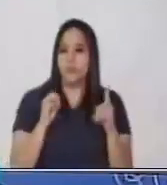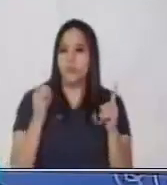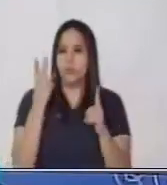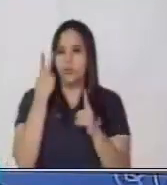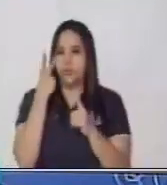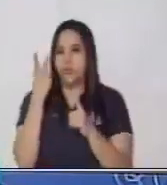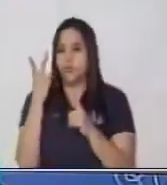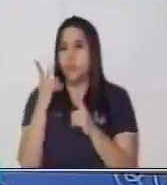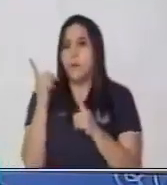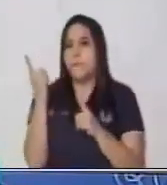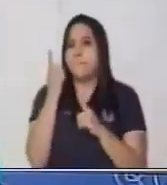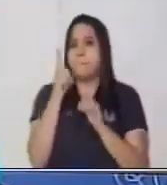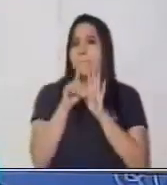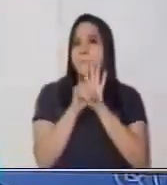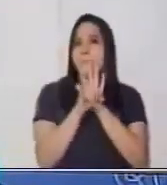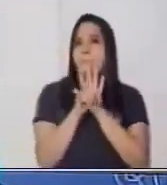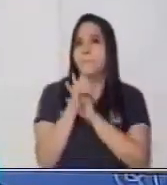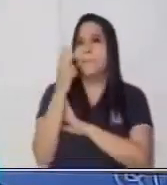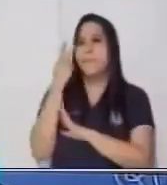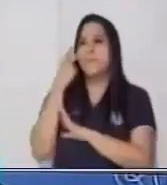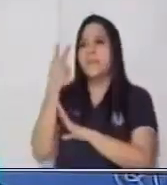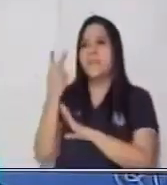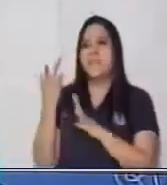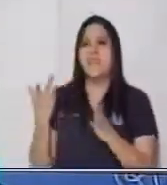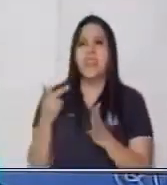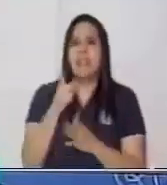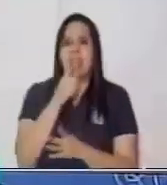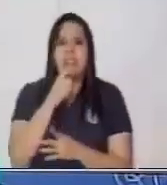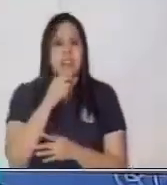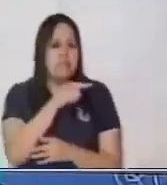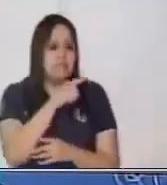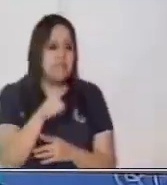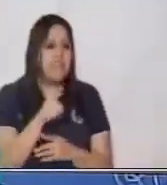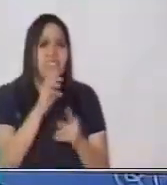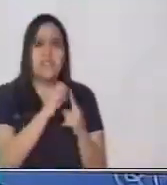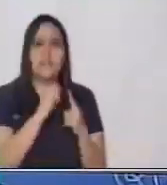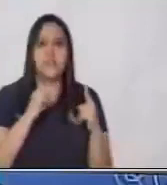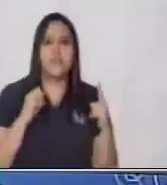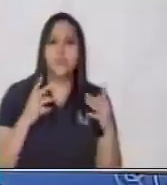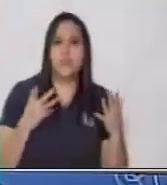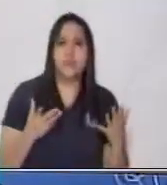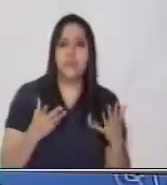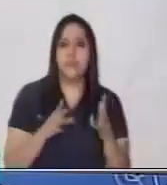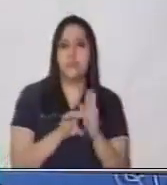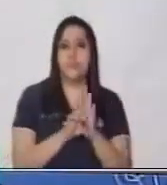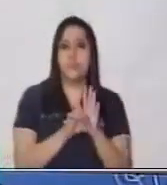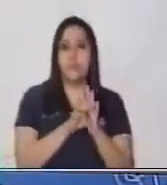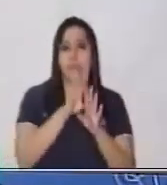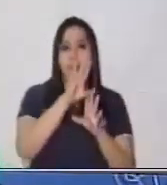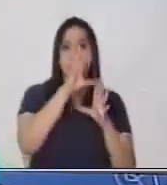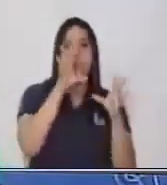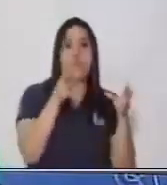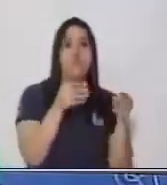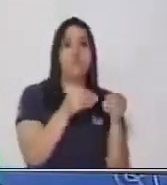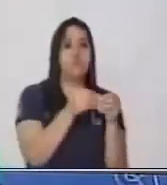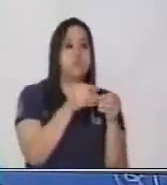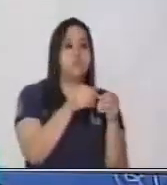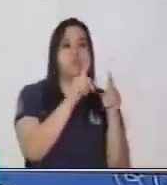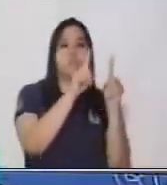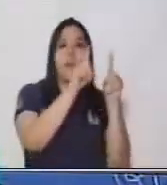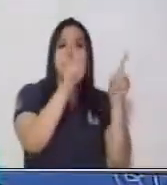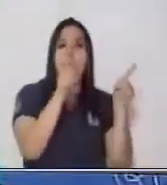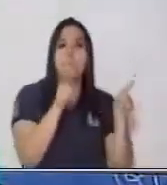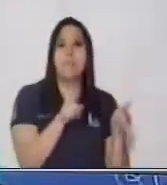que verificar las proposiciones. ¿Quiénes intervienen en las proposiciones? Se encierran entre paréntesis.